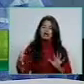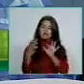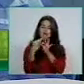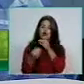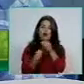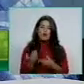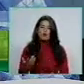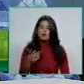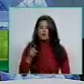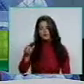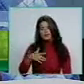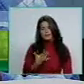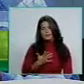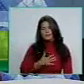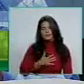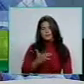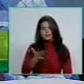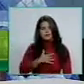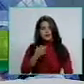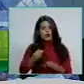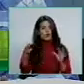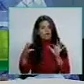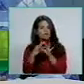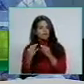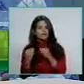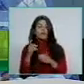partir de mi experiencia